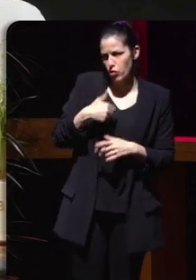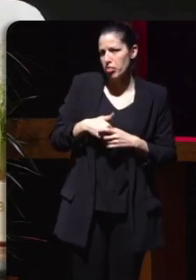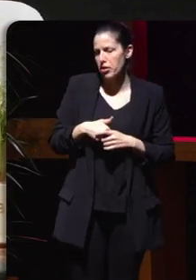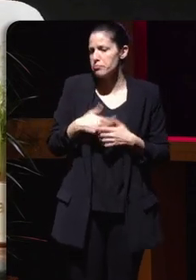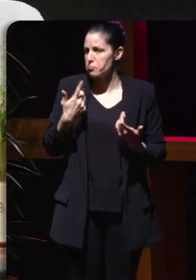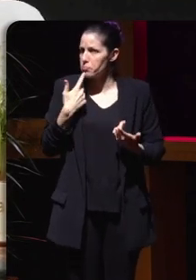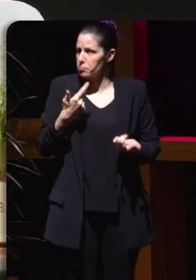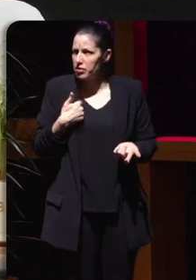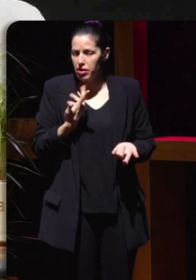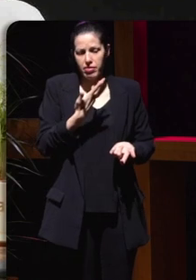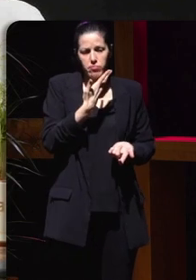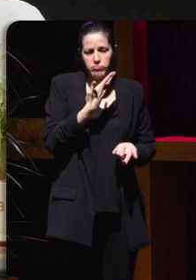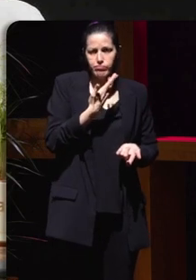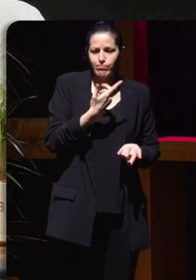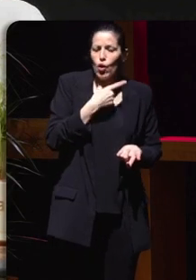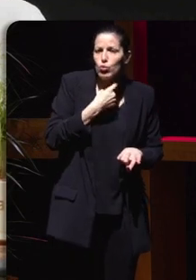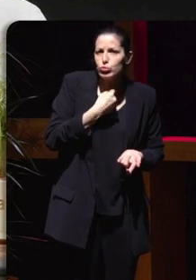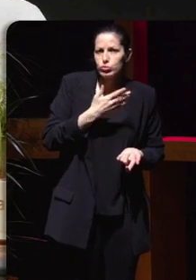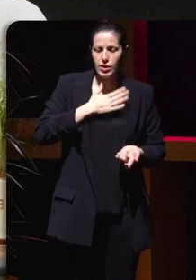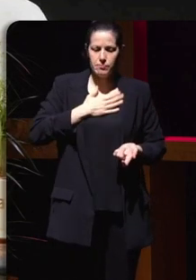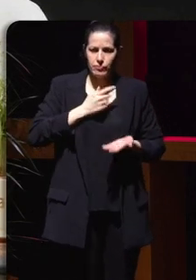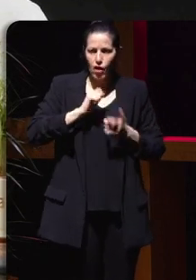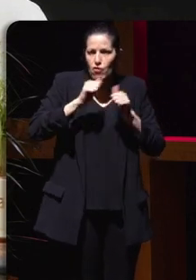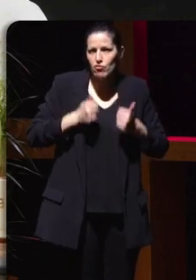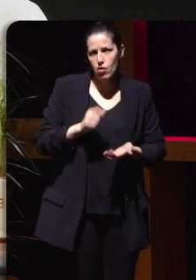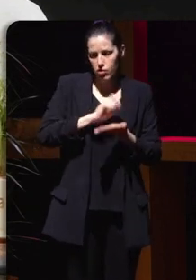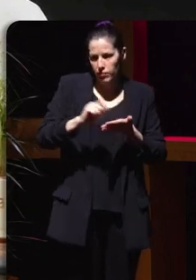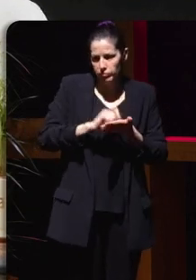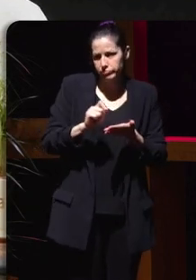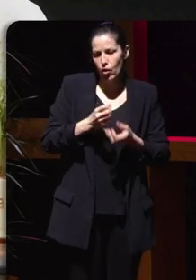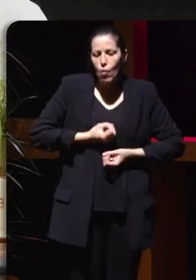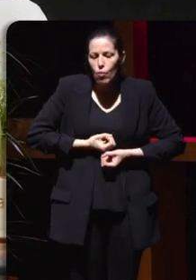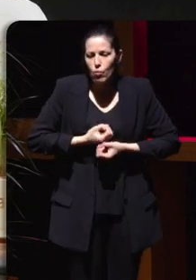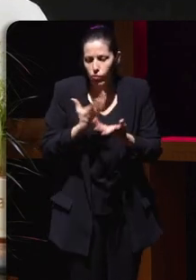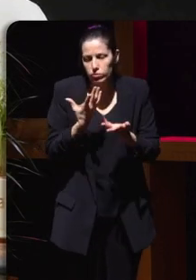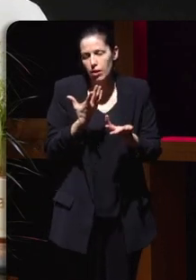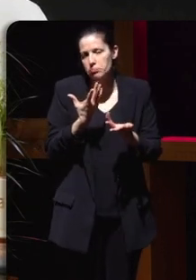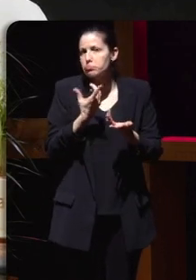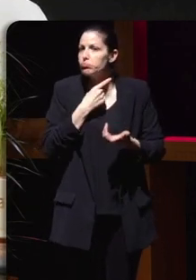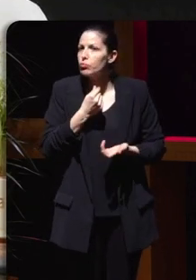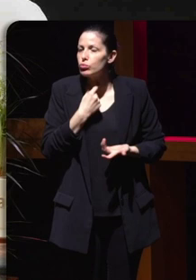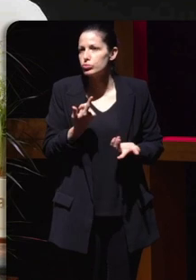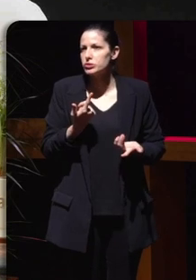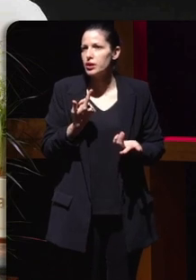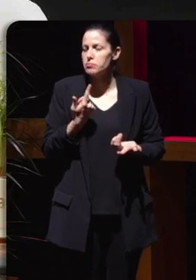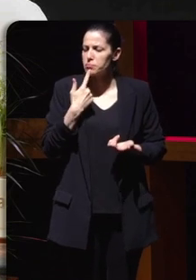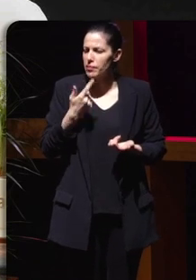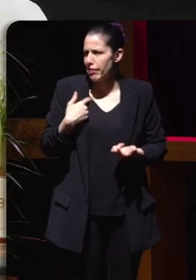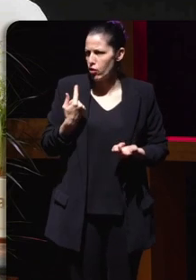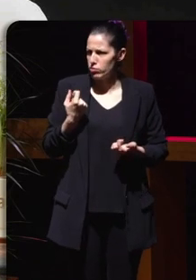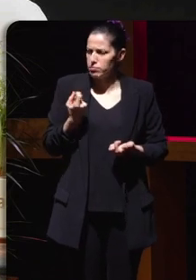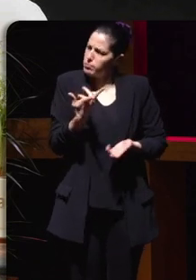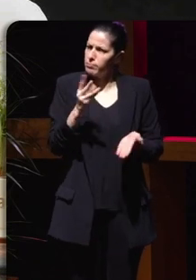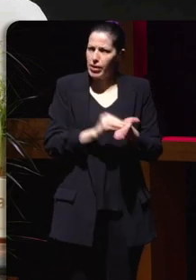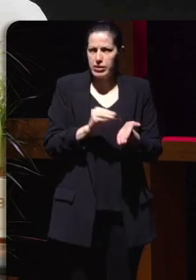media forma de redactar y de contar las cosas y y que me comentara varias veces